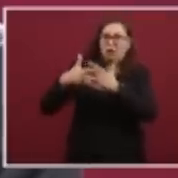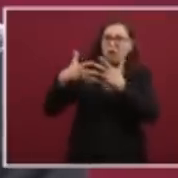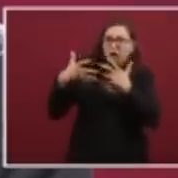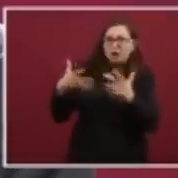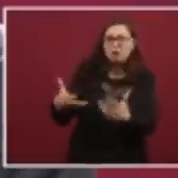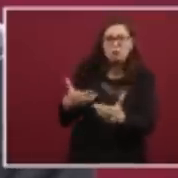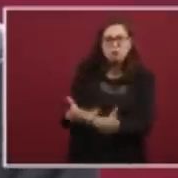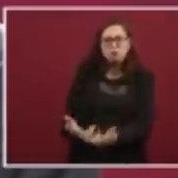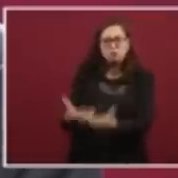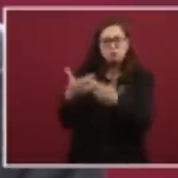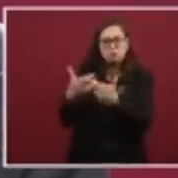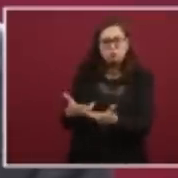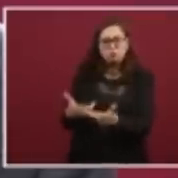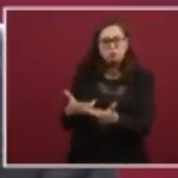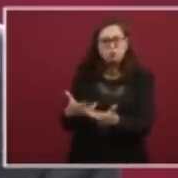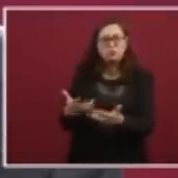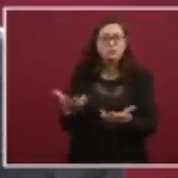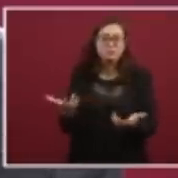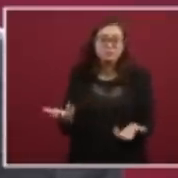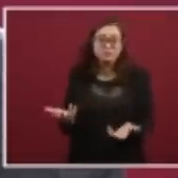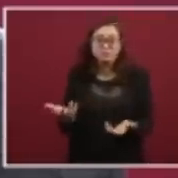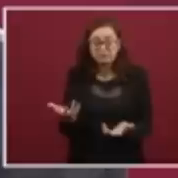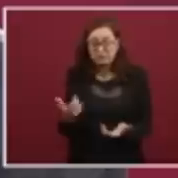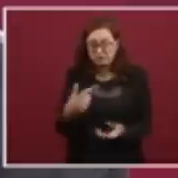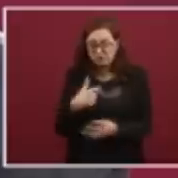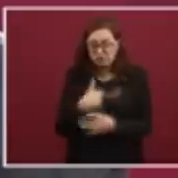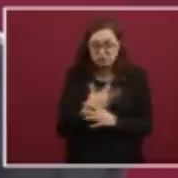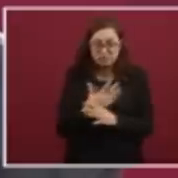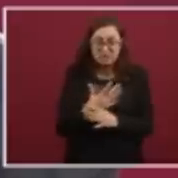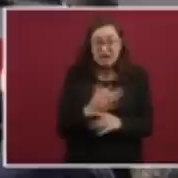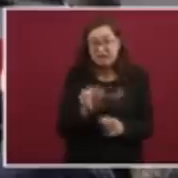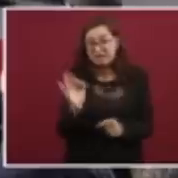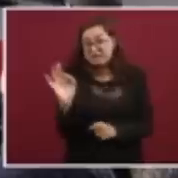Y decía, a lo mejor eso fue lo que no gustó,